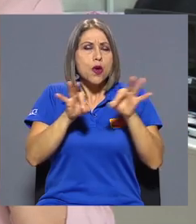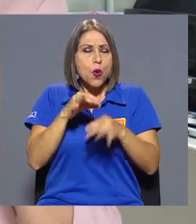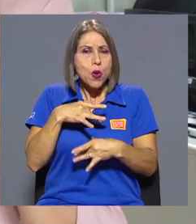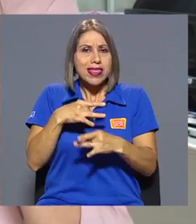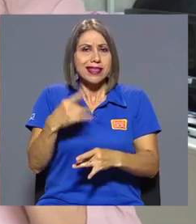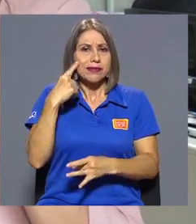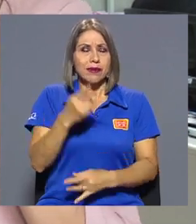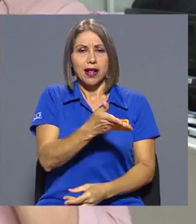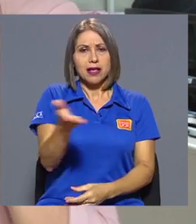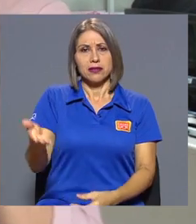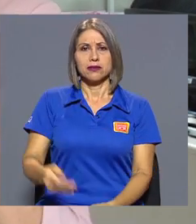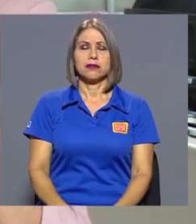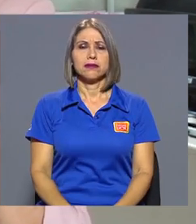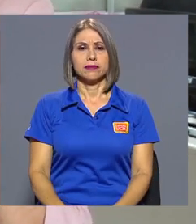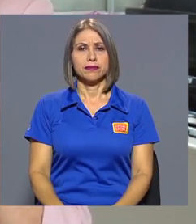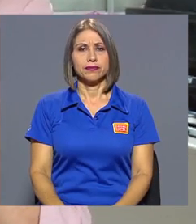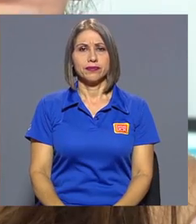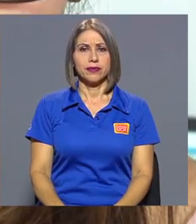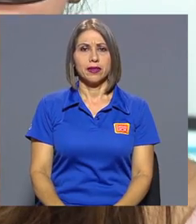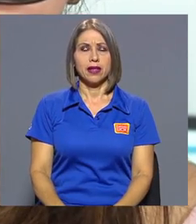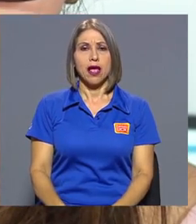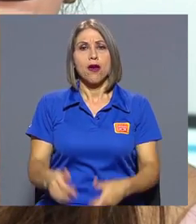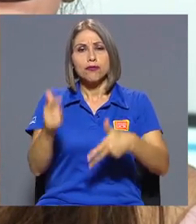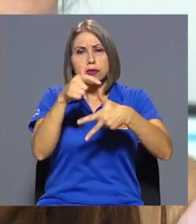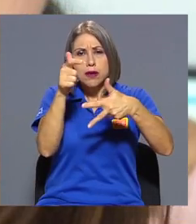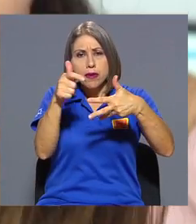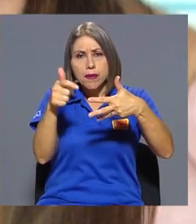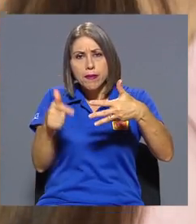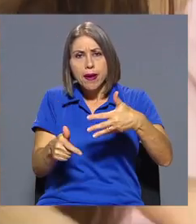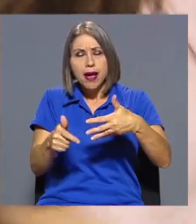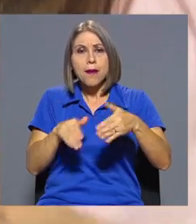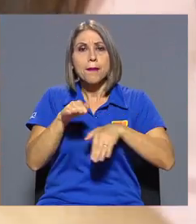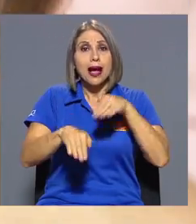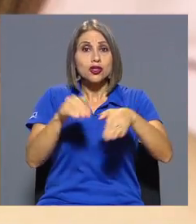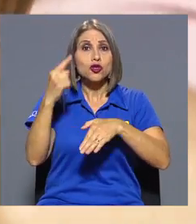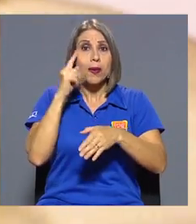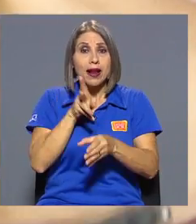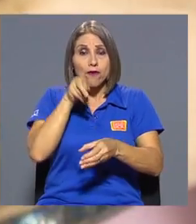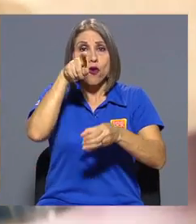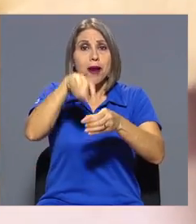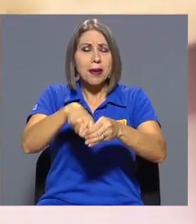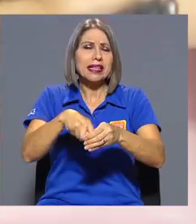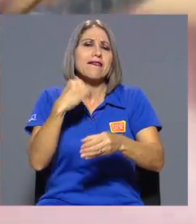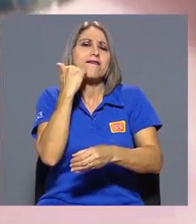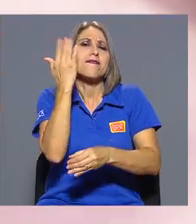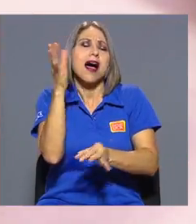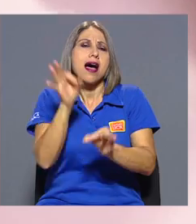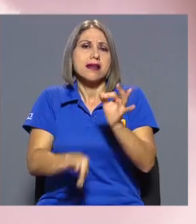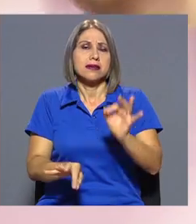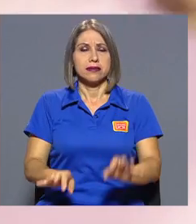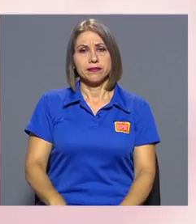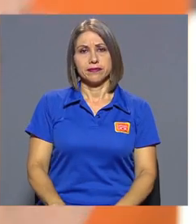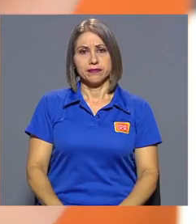son de interés para ellos. Los pasos para formar parte de estas listas son bastante sencillos.